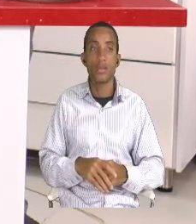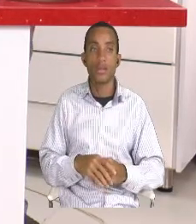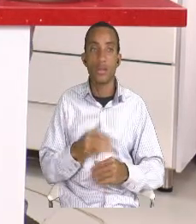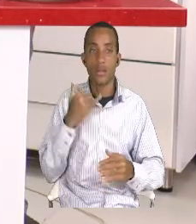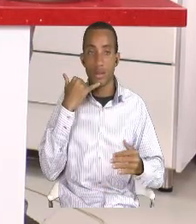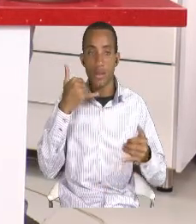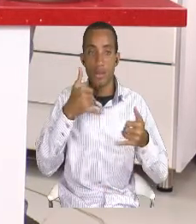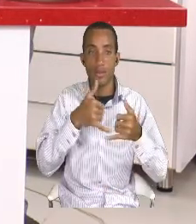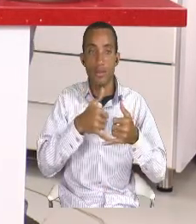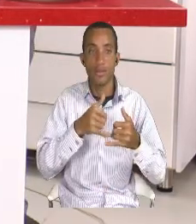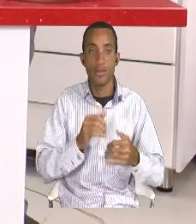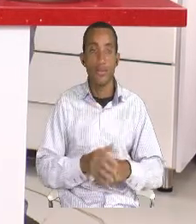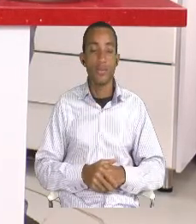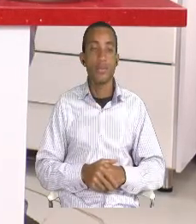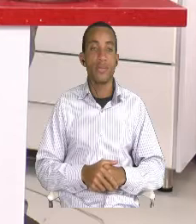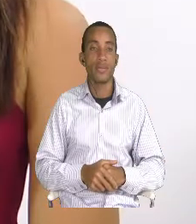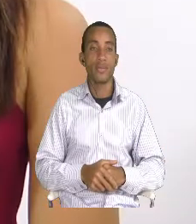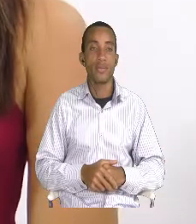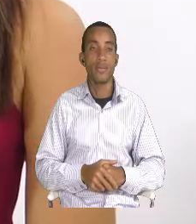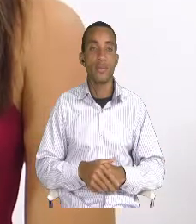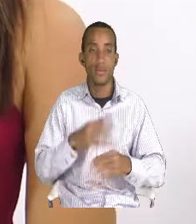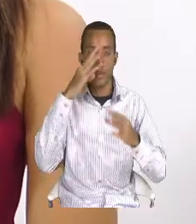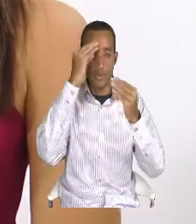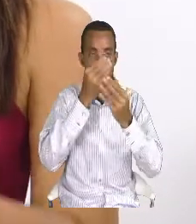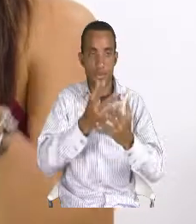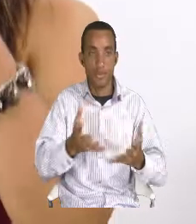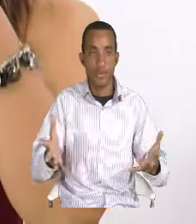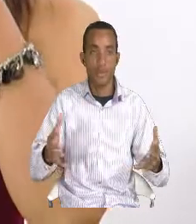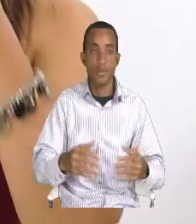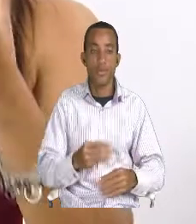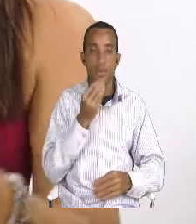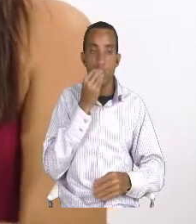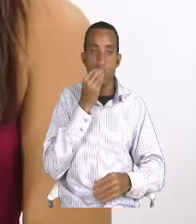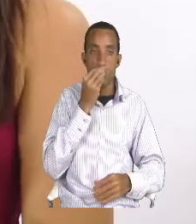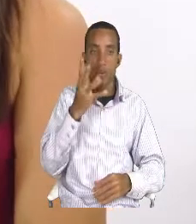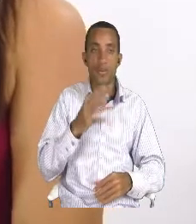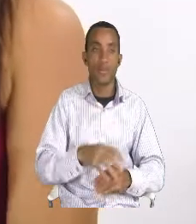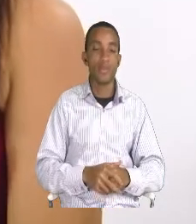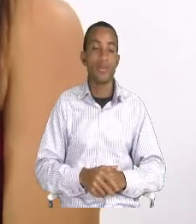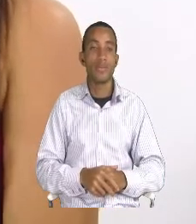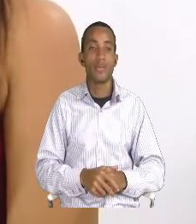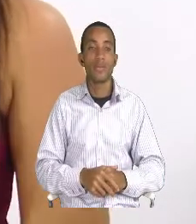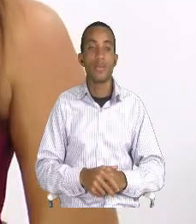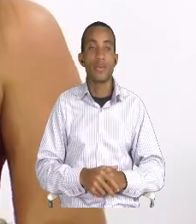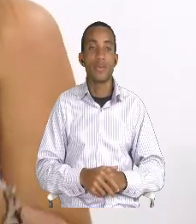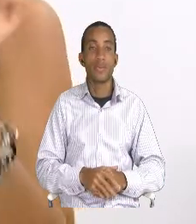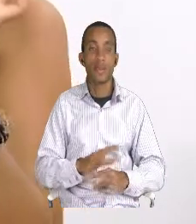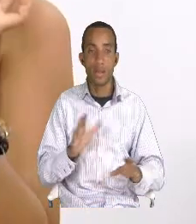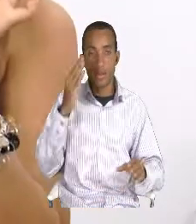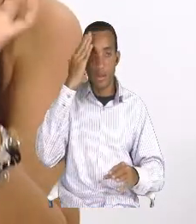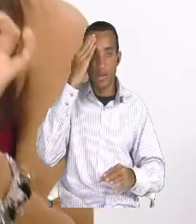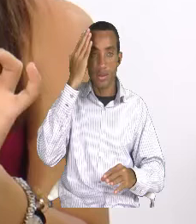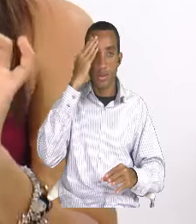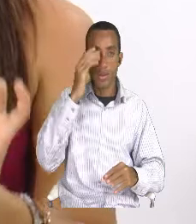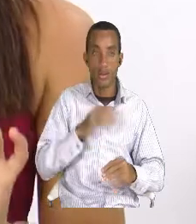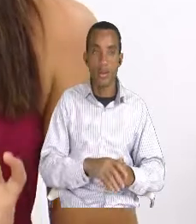nosotros en A Pedir de Boca. Dios te bendiga. Un besito gigante, mi Carmencita, para ti. Bueno, ya saben ustedes que es